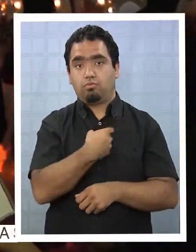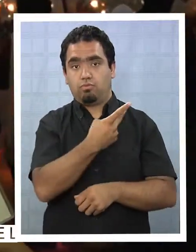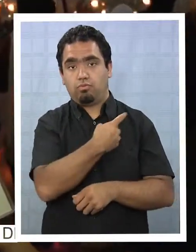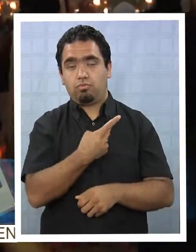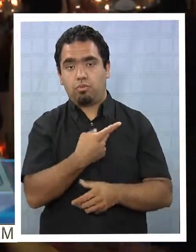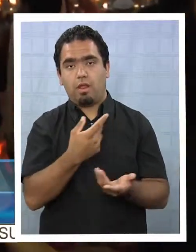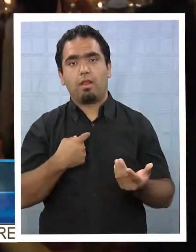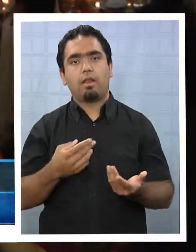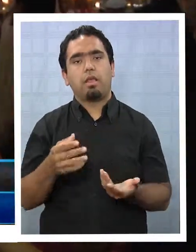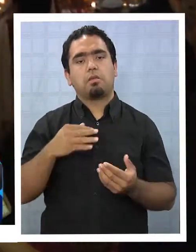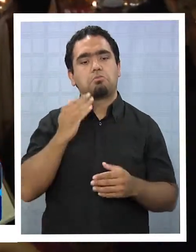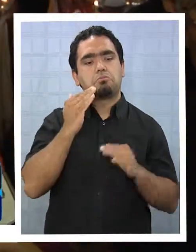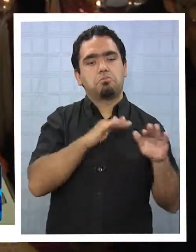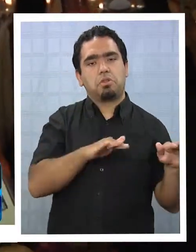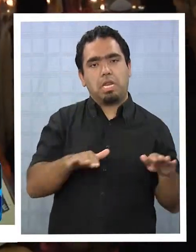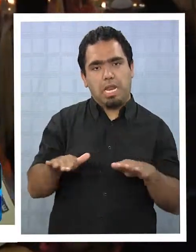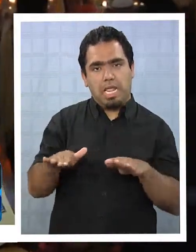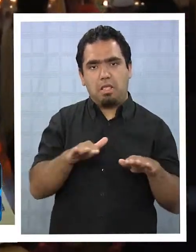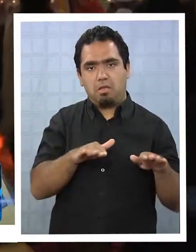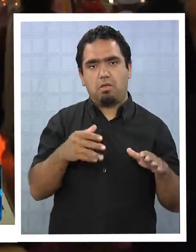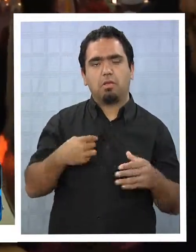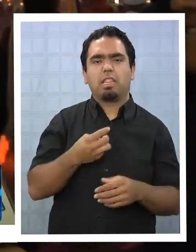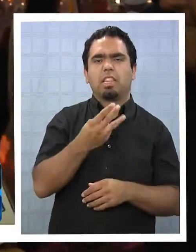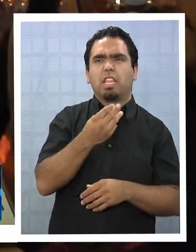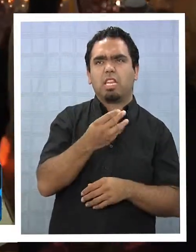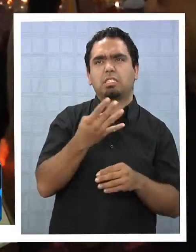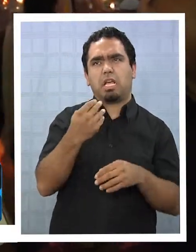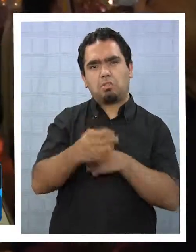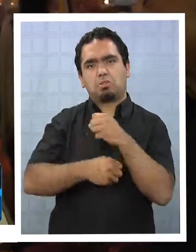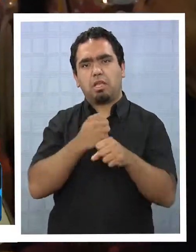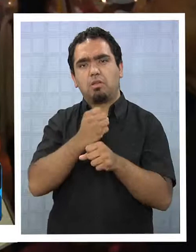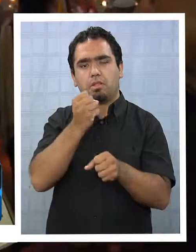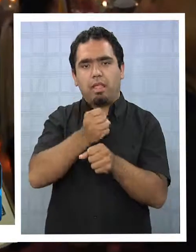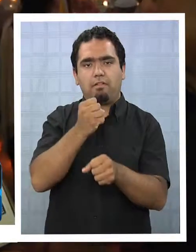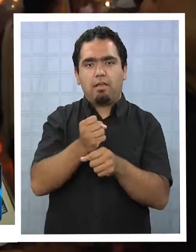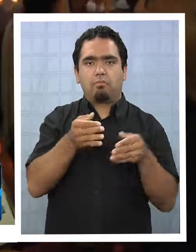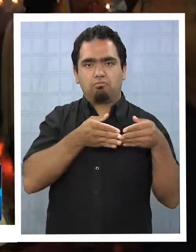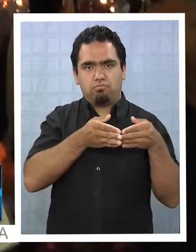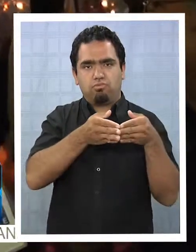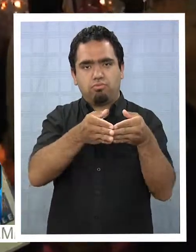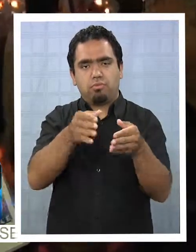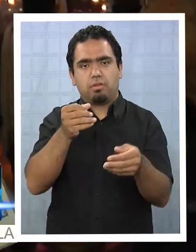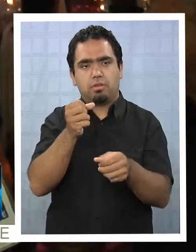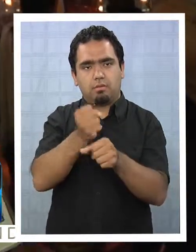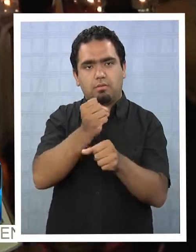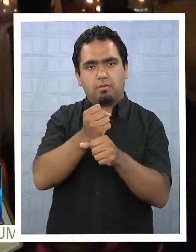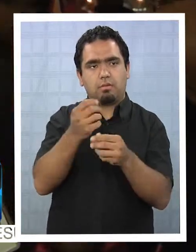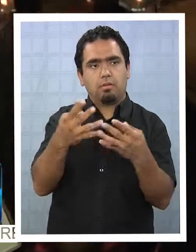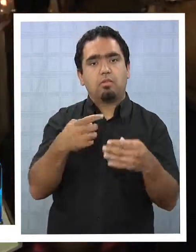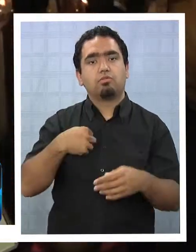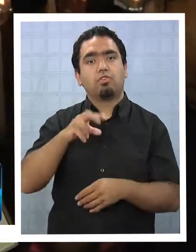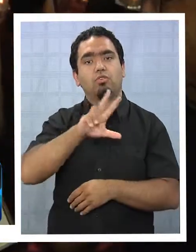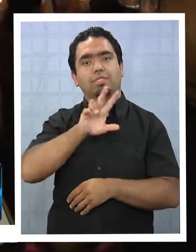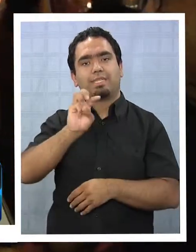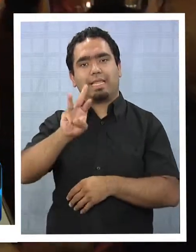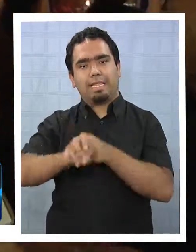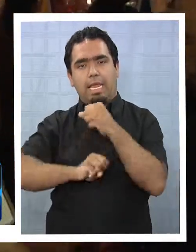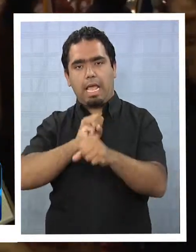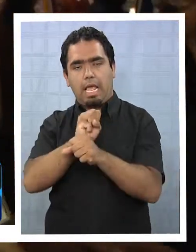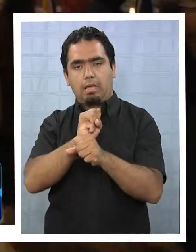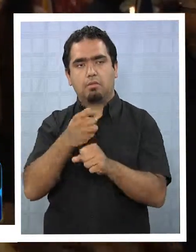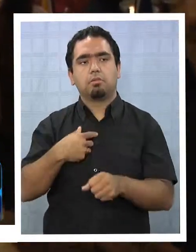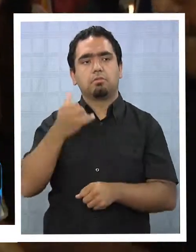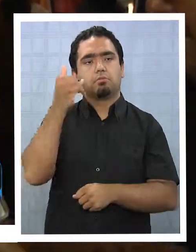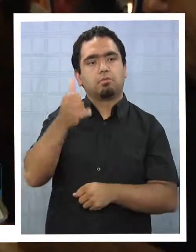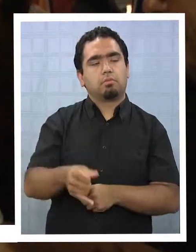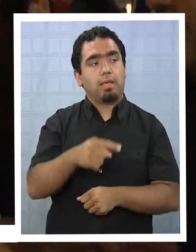con él. Lo mismo que él dijo de 13, yo también de 13 y 14 años trabajamos en la pesca también, hasta el actual. Tenemos ya, yo tengo 83 años y